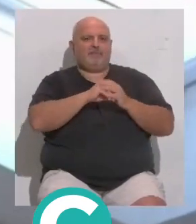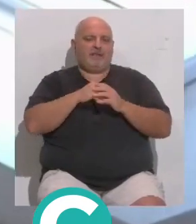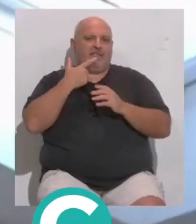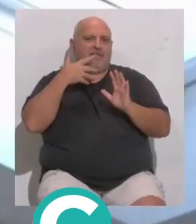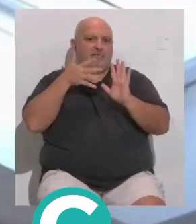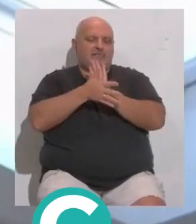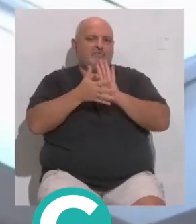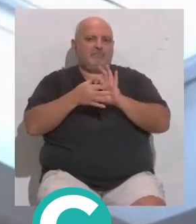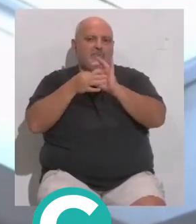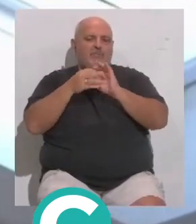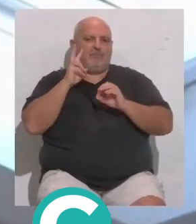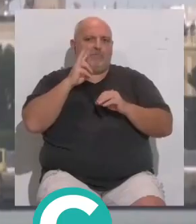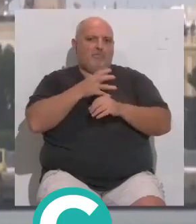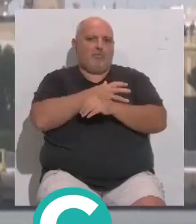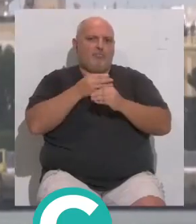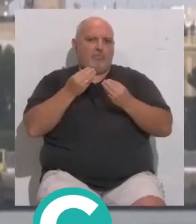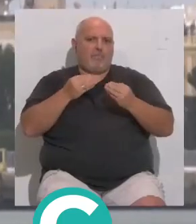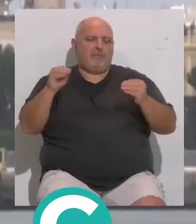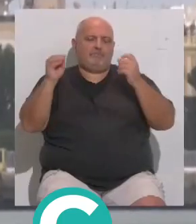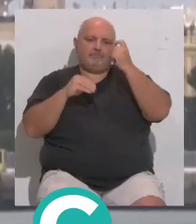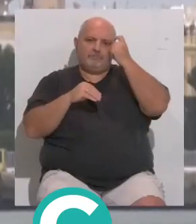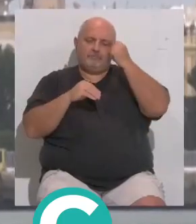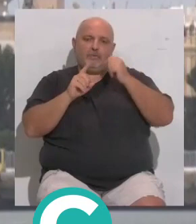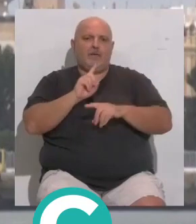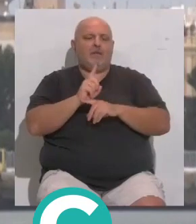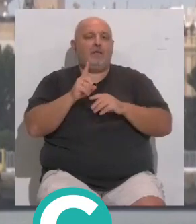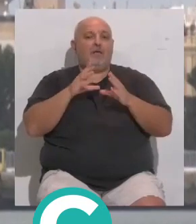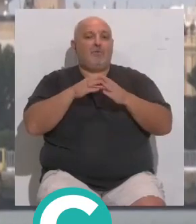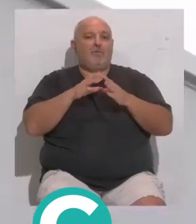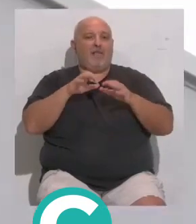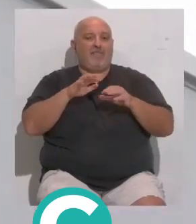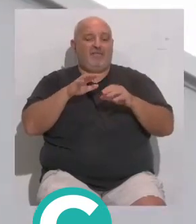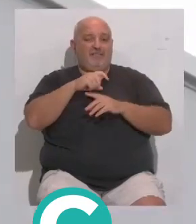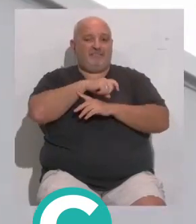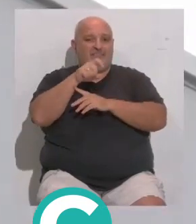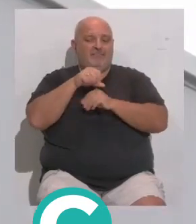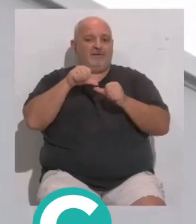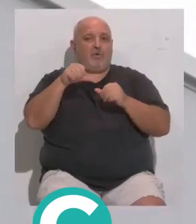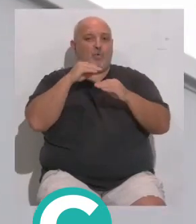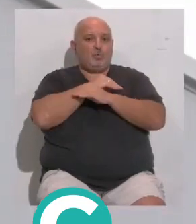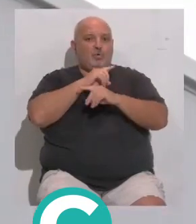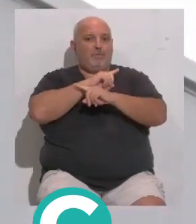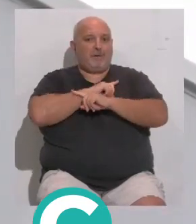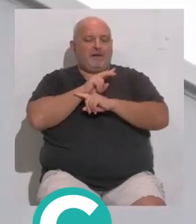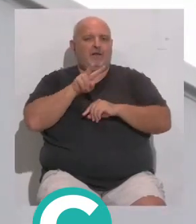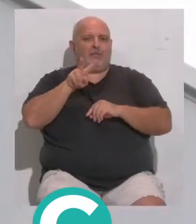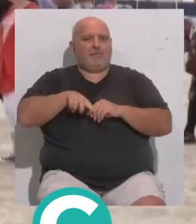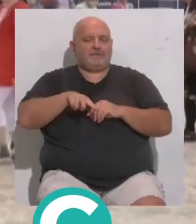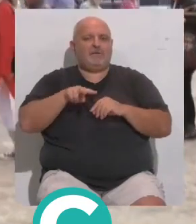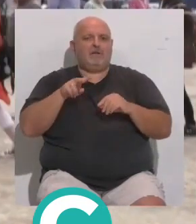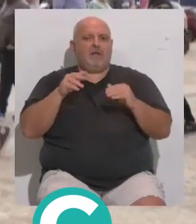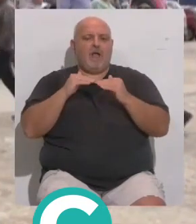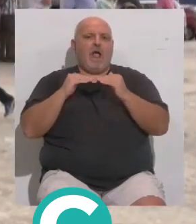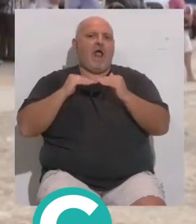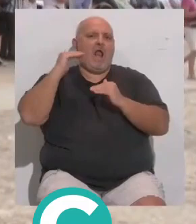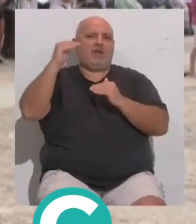cual veo un gran potencial. En cuanto al inmediato, el puerto de Cádiz vivirá este próximo octubre-noviembre una segunda temporada alta